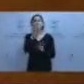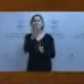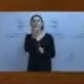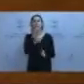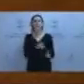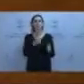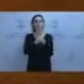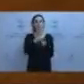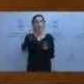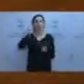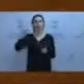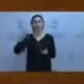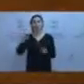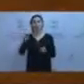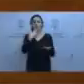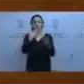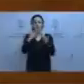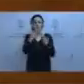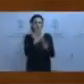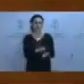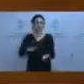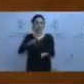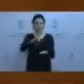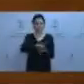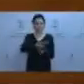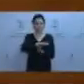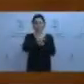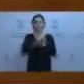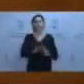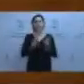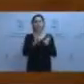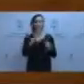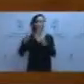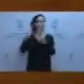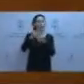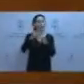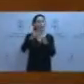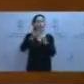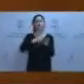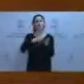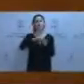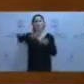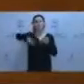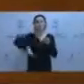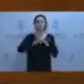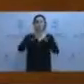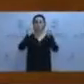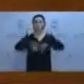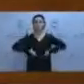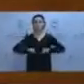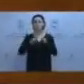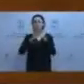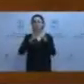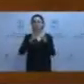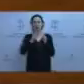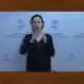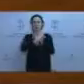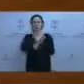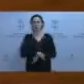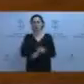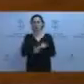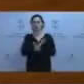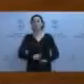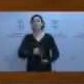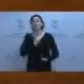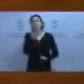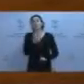Comisiones Obreras, en una entrevista en La Lupa, reconoció que los objetivos de los otros planes de concertación no se cumplieron. Dijo algo así como,